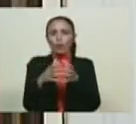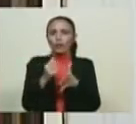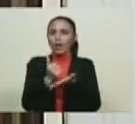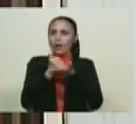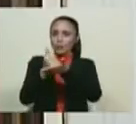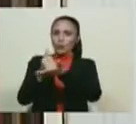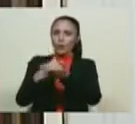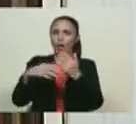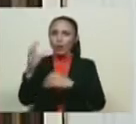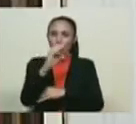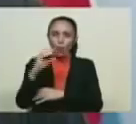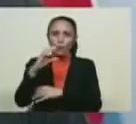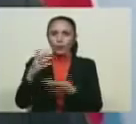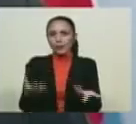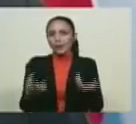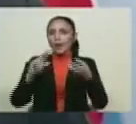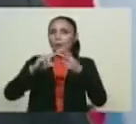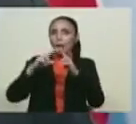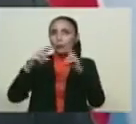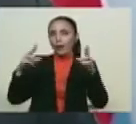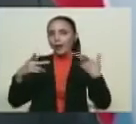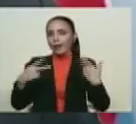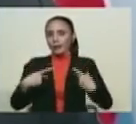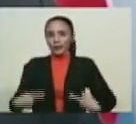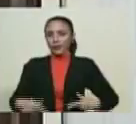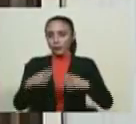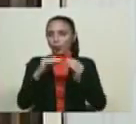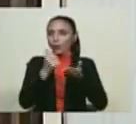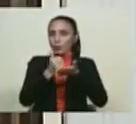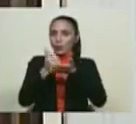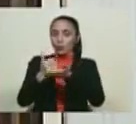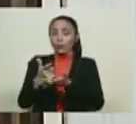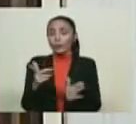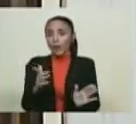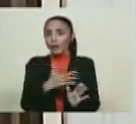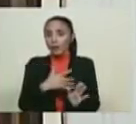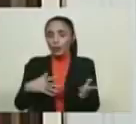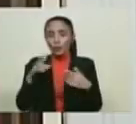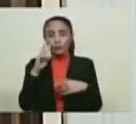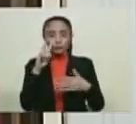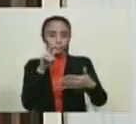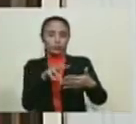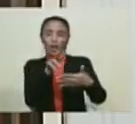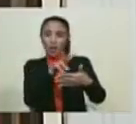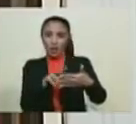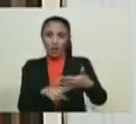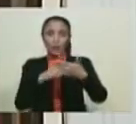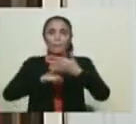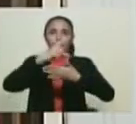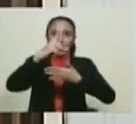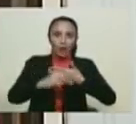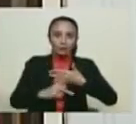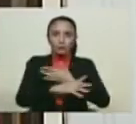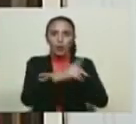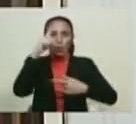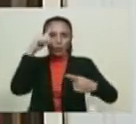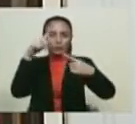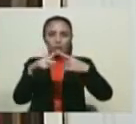Paz, yo quiero ver todos los planes que la otra vez